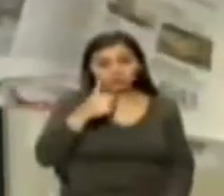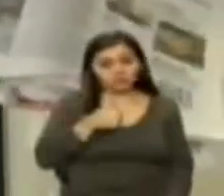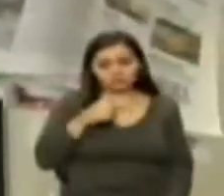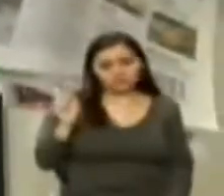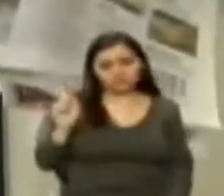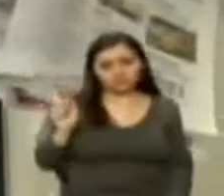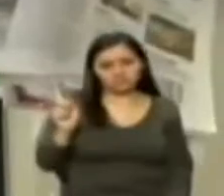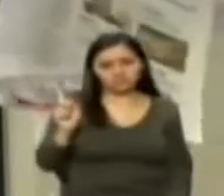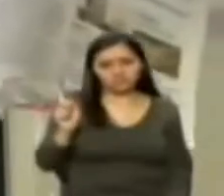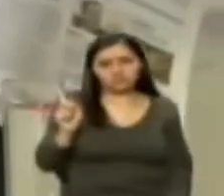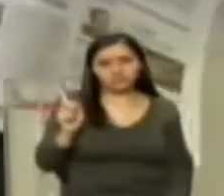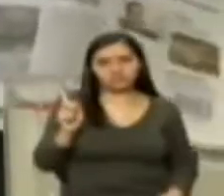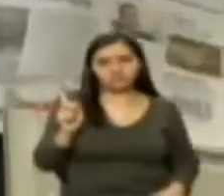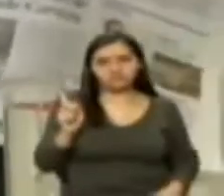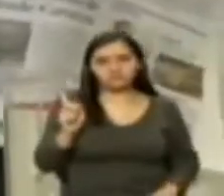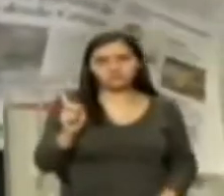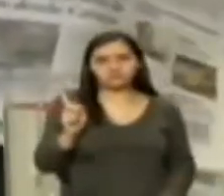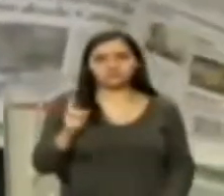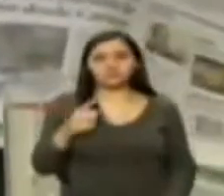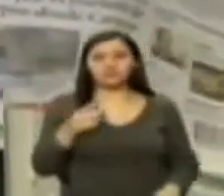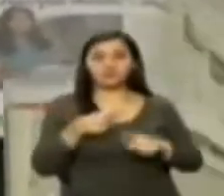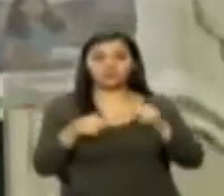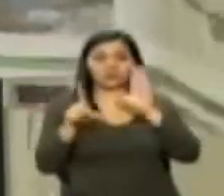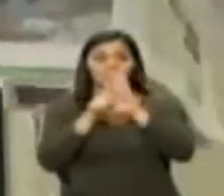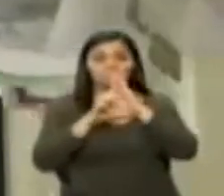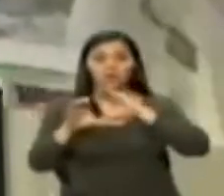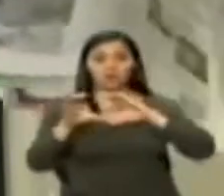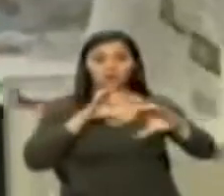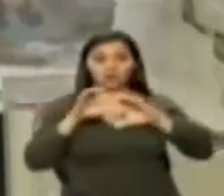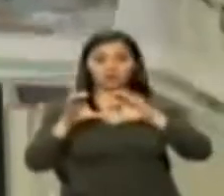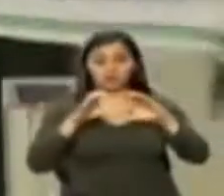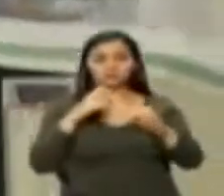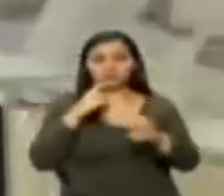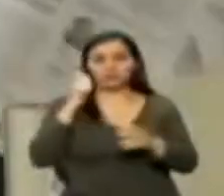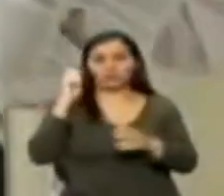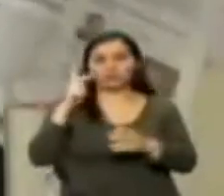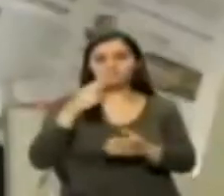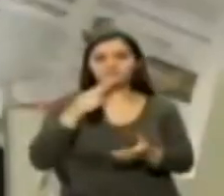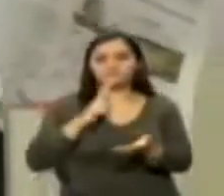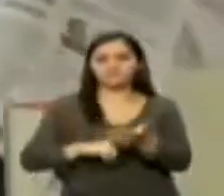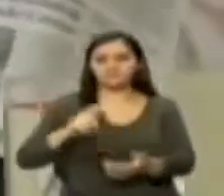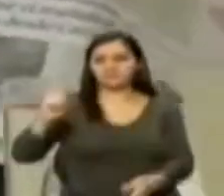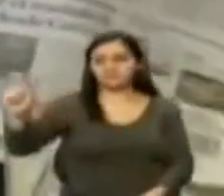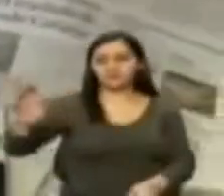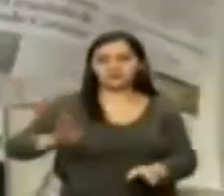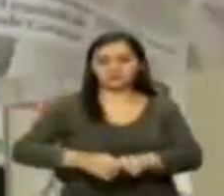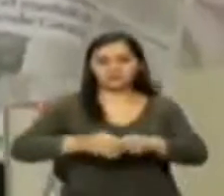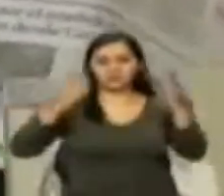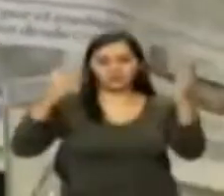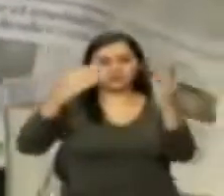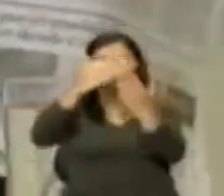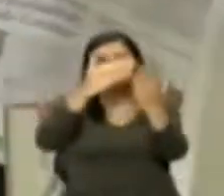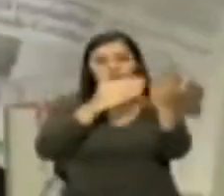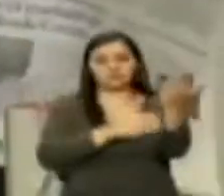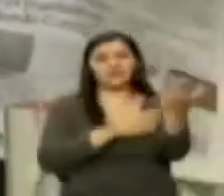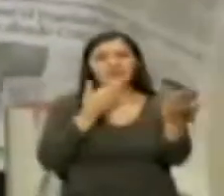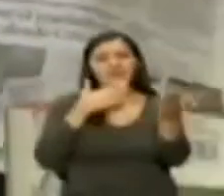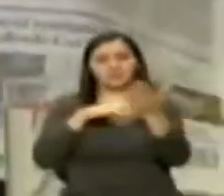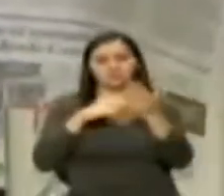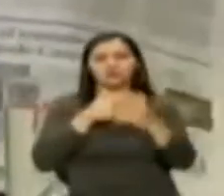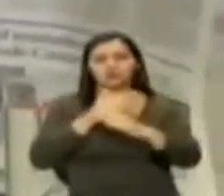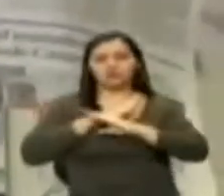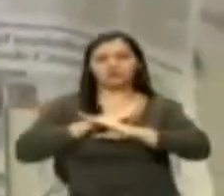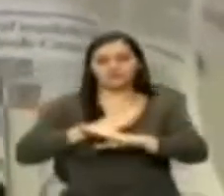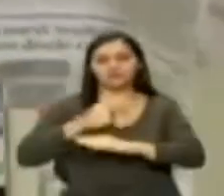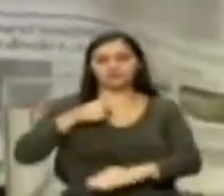República. Gracias a Dios, tenemos una ley de comunicación y tendrán que rectificar eso en el mismo espacio, en la primera página. Si no, yo sé defender mis